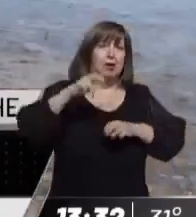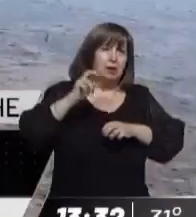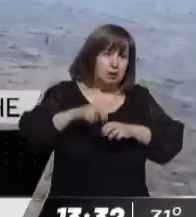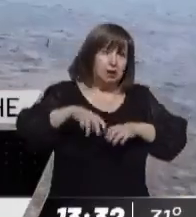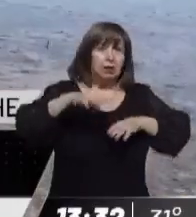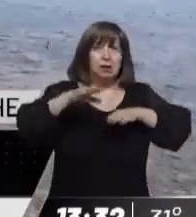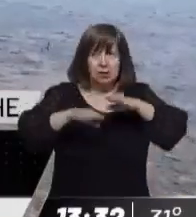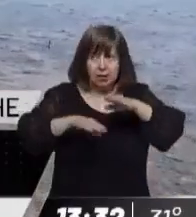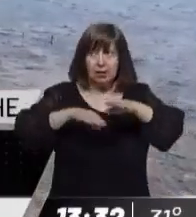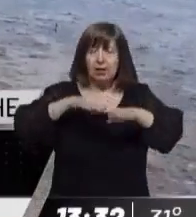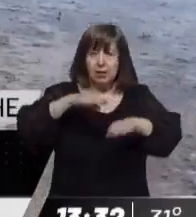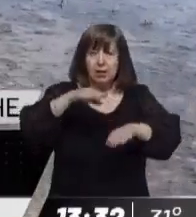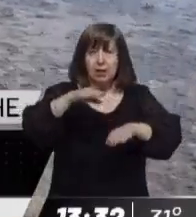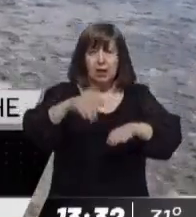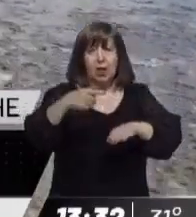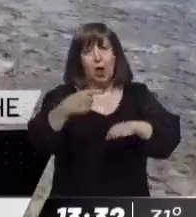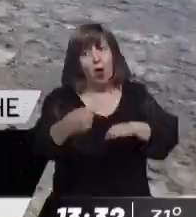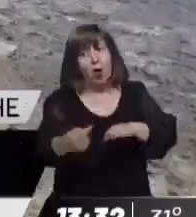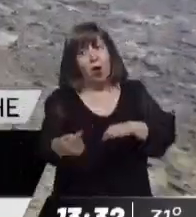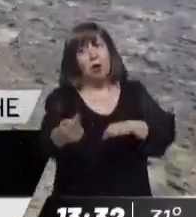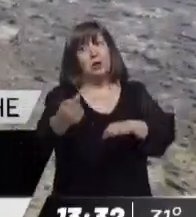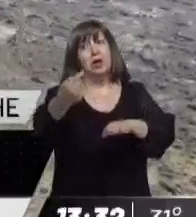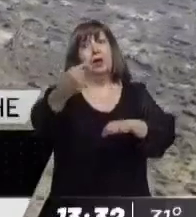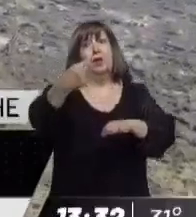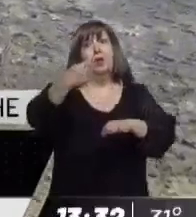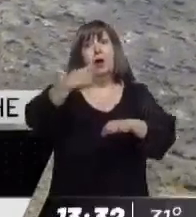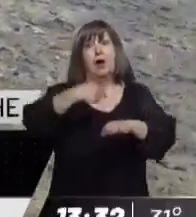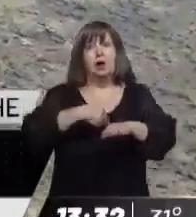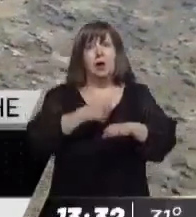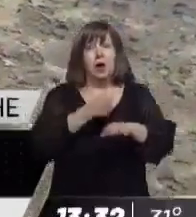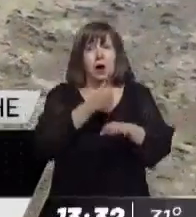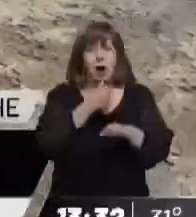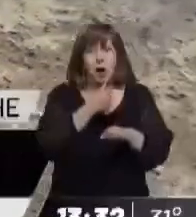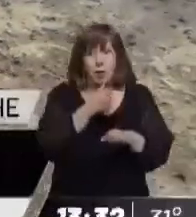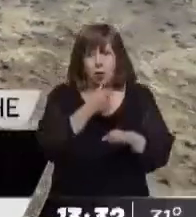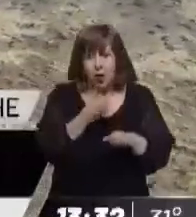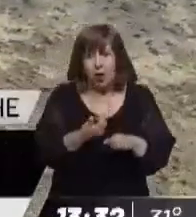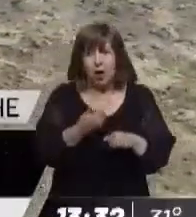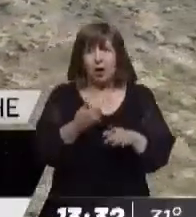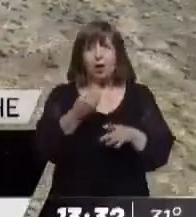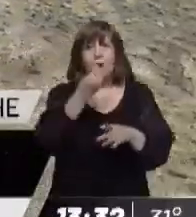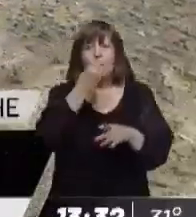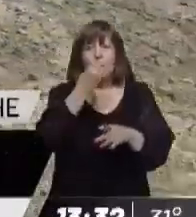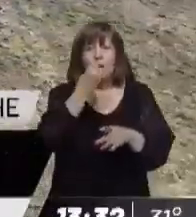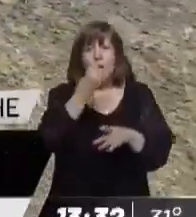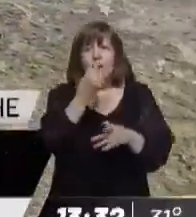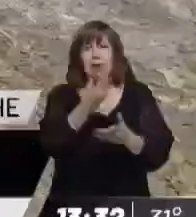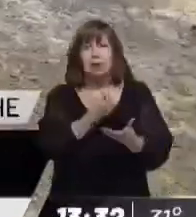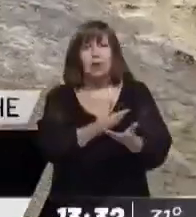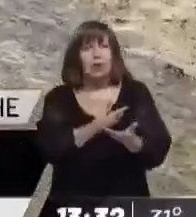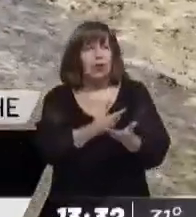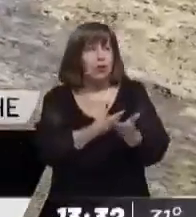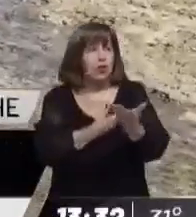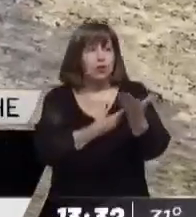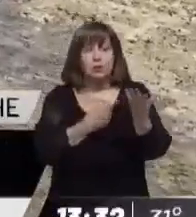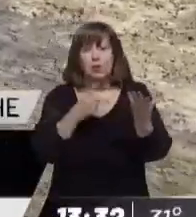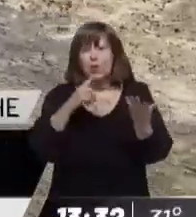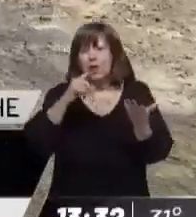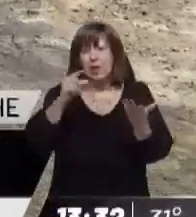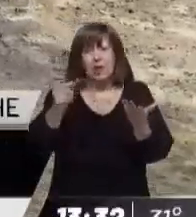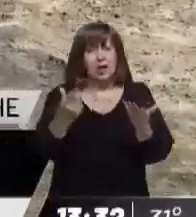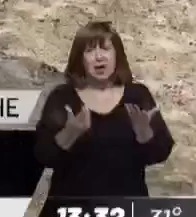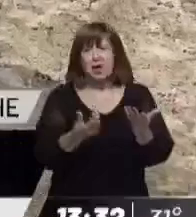que hace el animal y de vuelta tiene que venir donde tienen todos los bebederos, la gente, para sus propios dueños y darles el